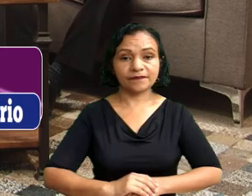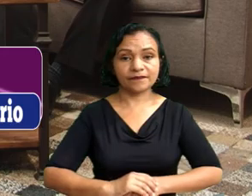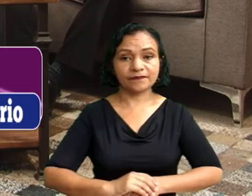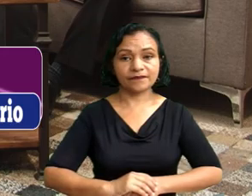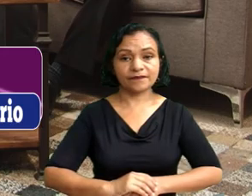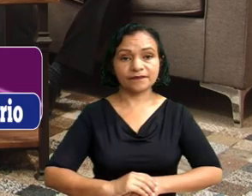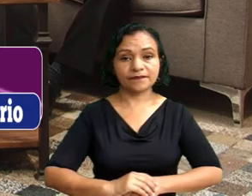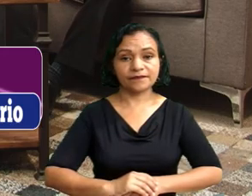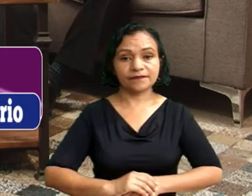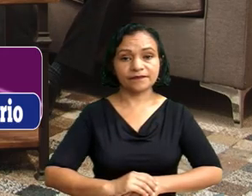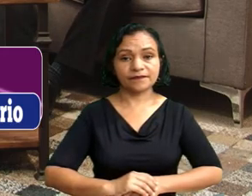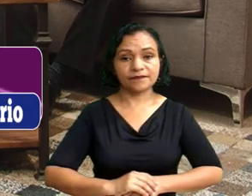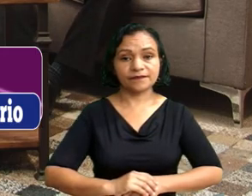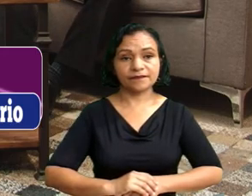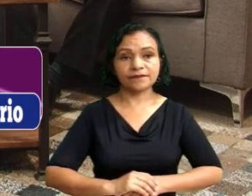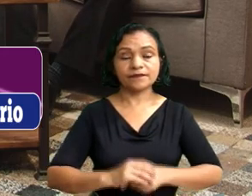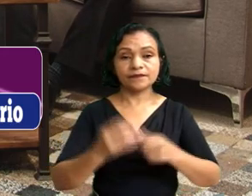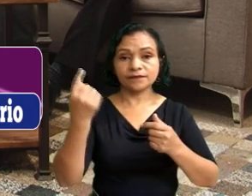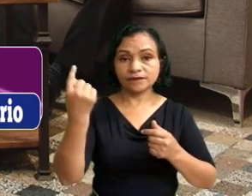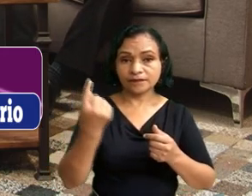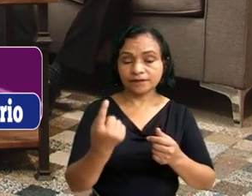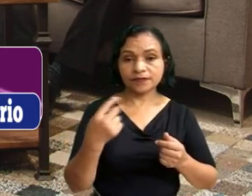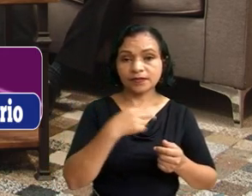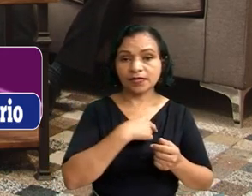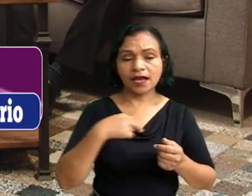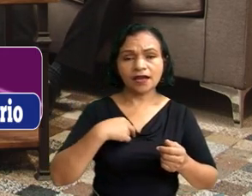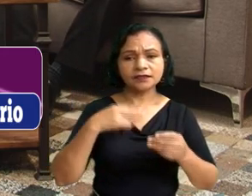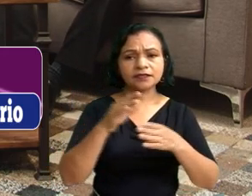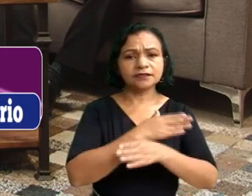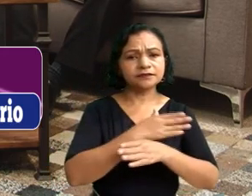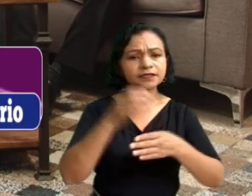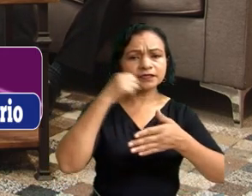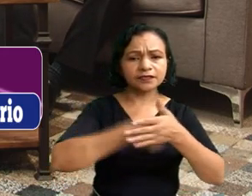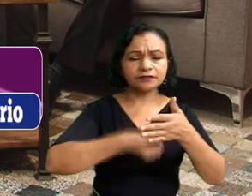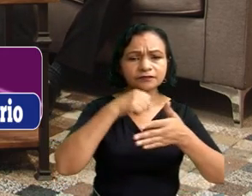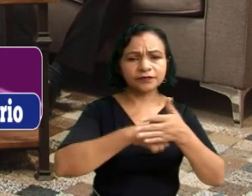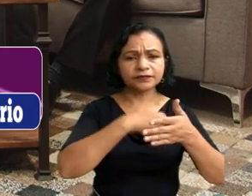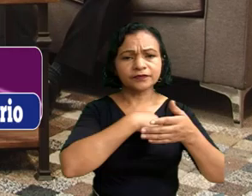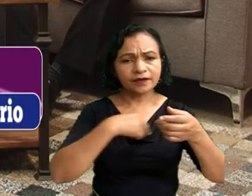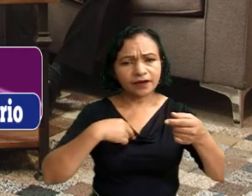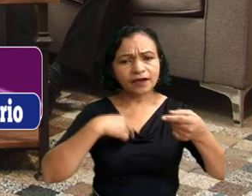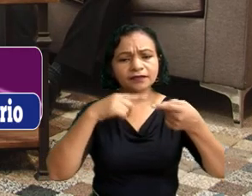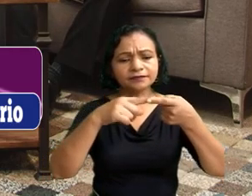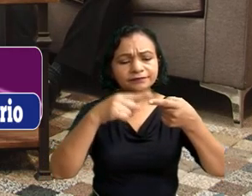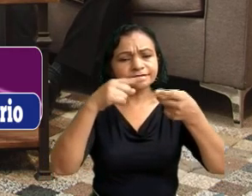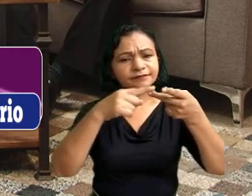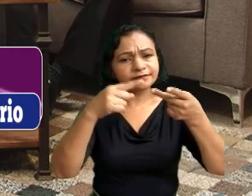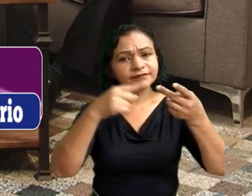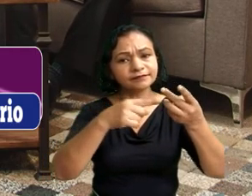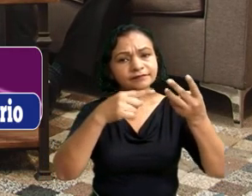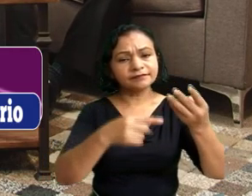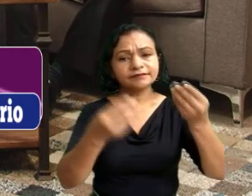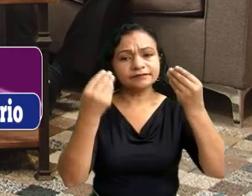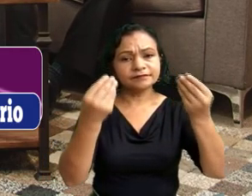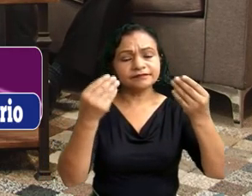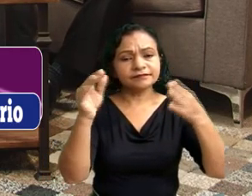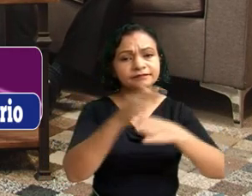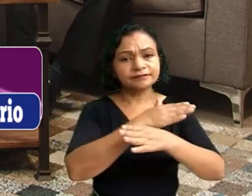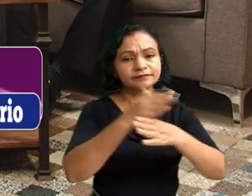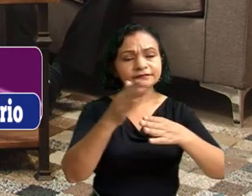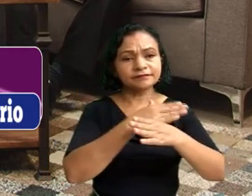sí sí vino haciendo una serie de esfuerzos una serie de esfuerzos en